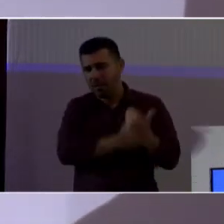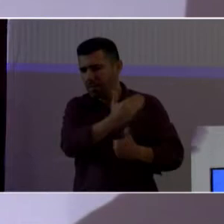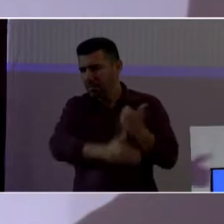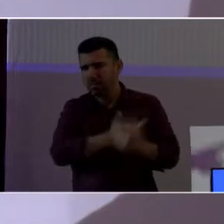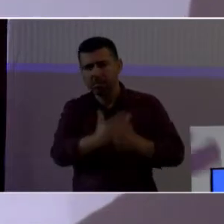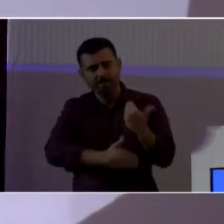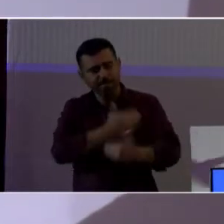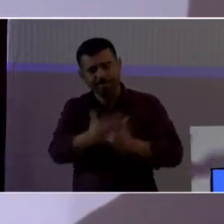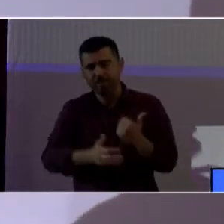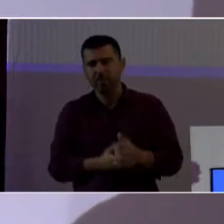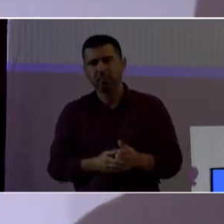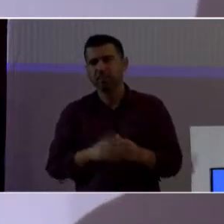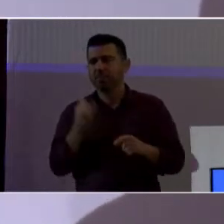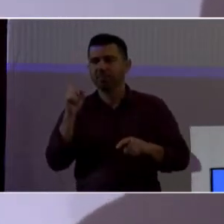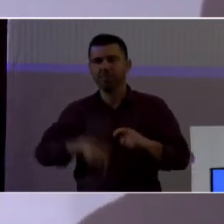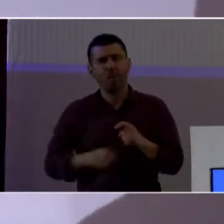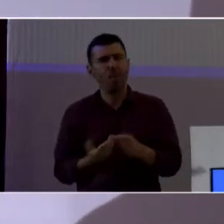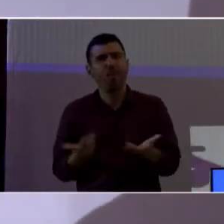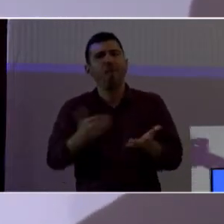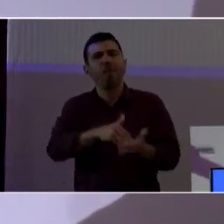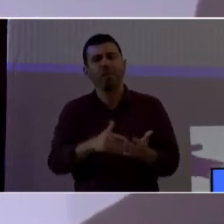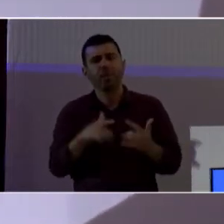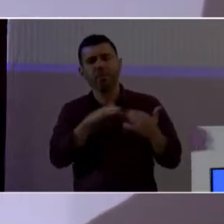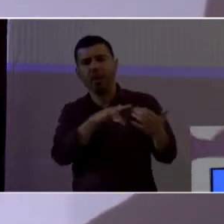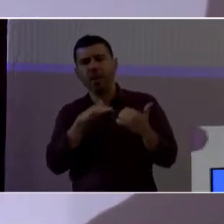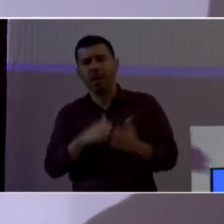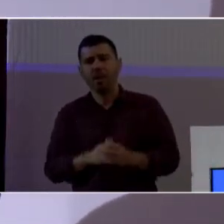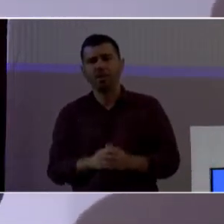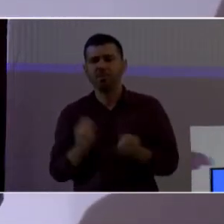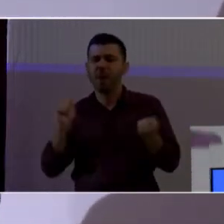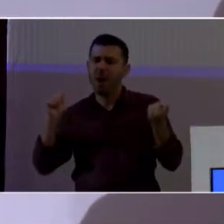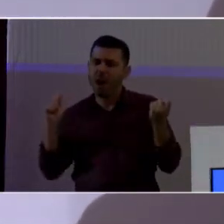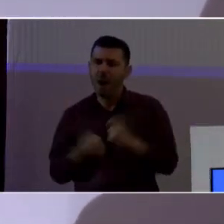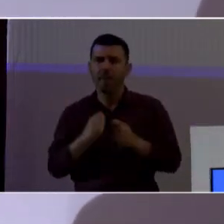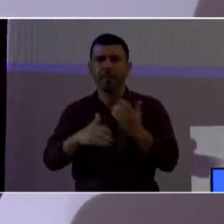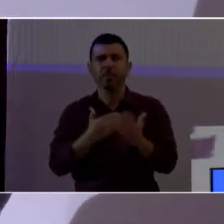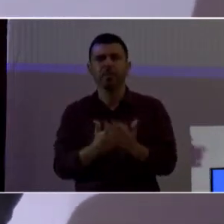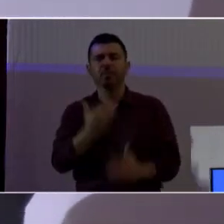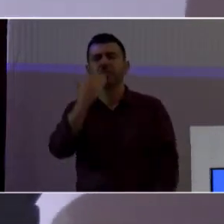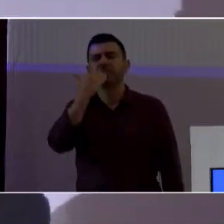Y esa oportunidad que lo cambia todo es la paz. Gracias.